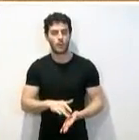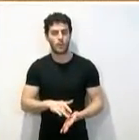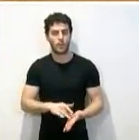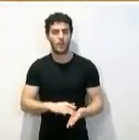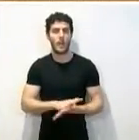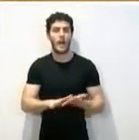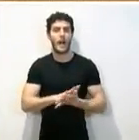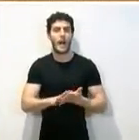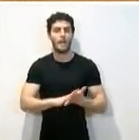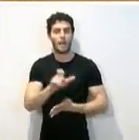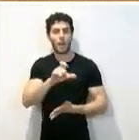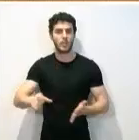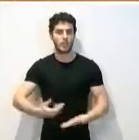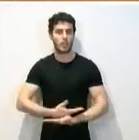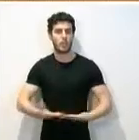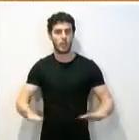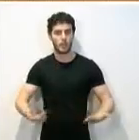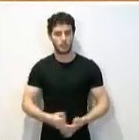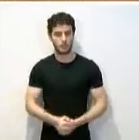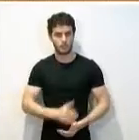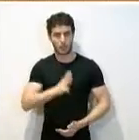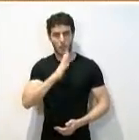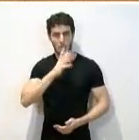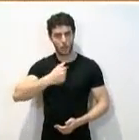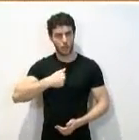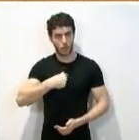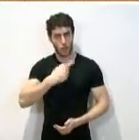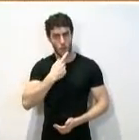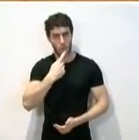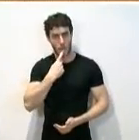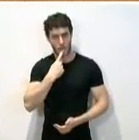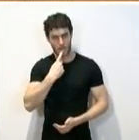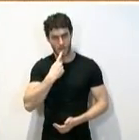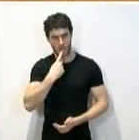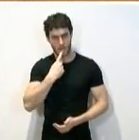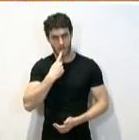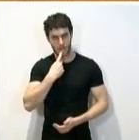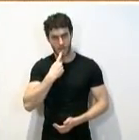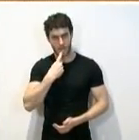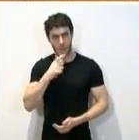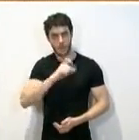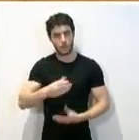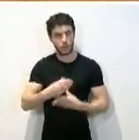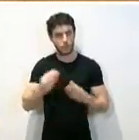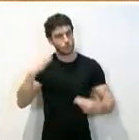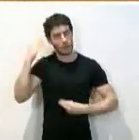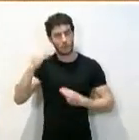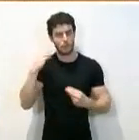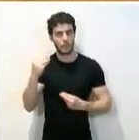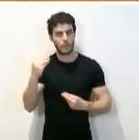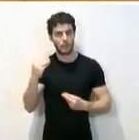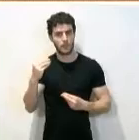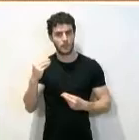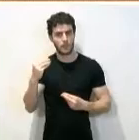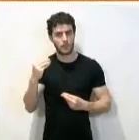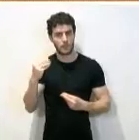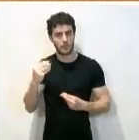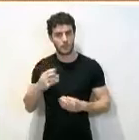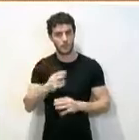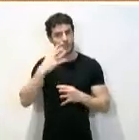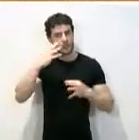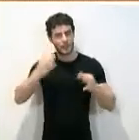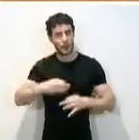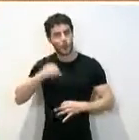con cualquier persona. Porque yo voy a decir lo que muchos catalogarán, ya están acostumbrados a escucharme, de